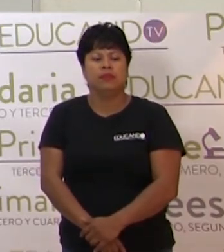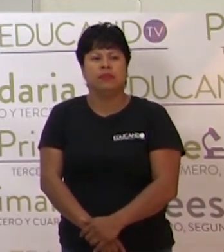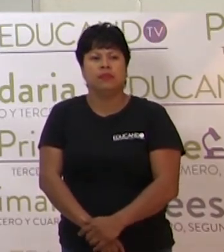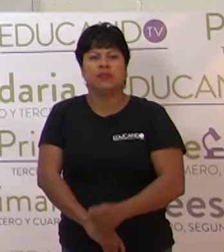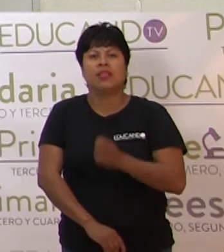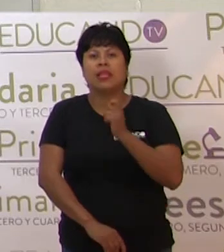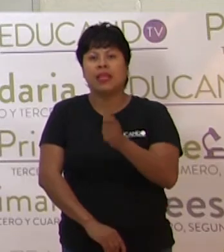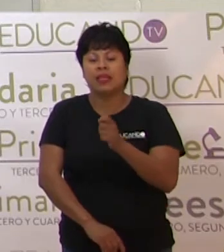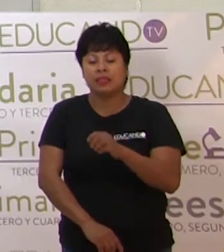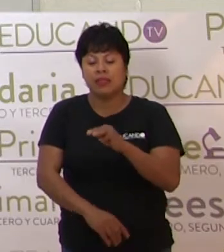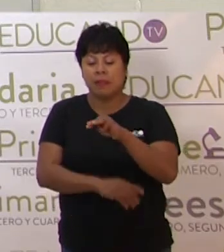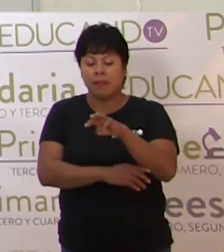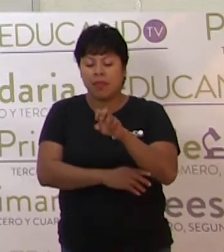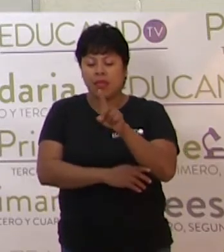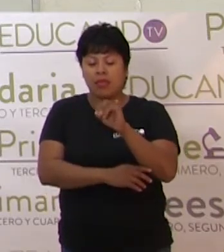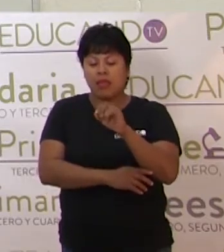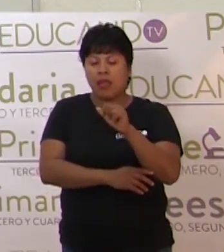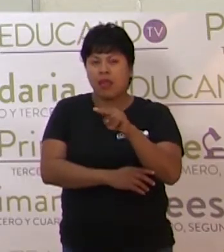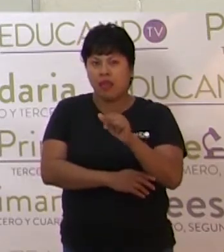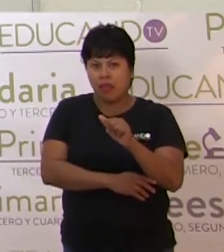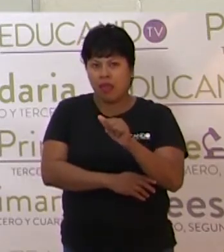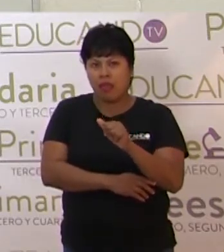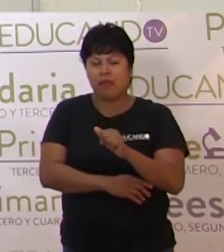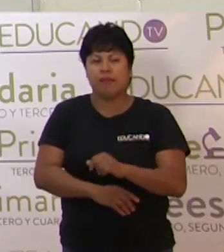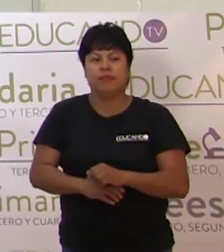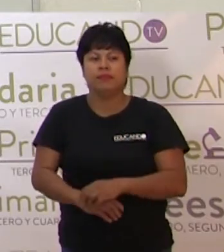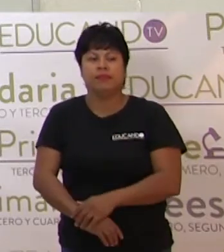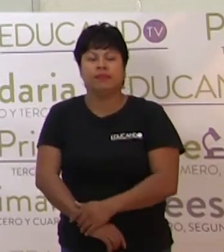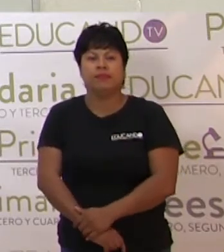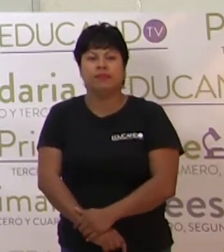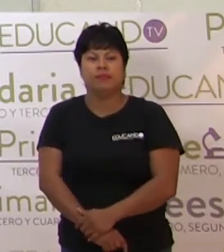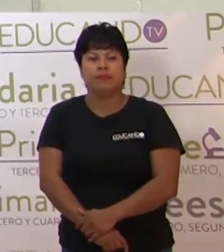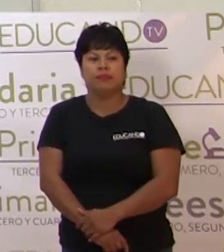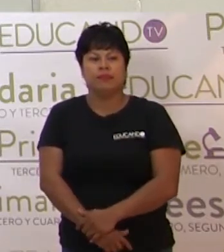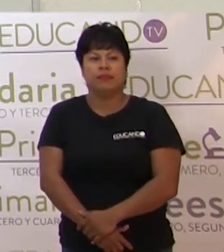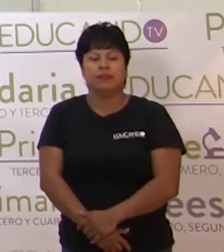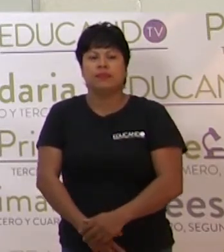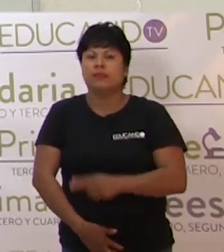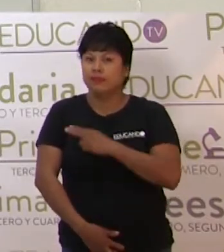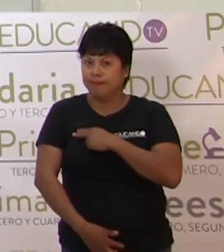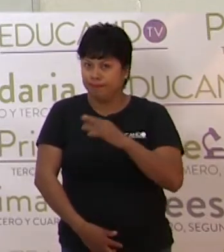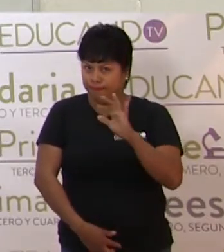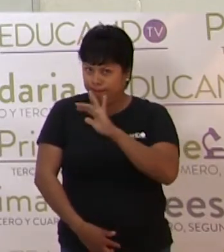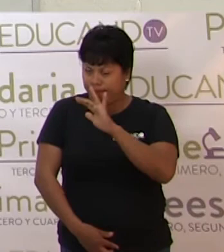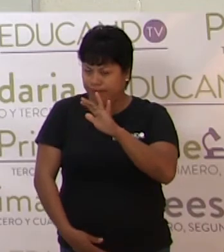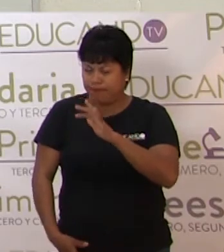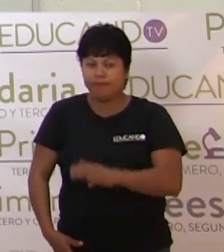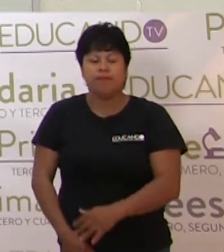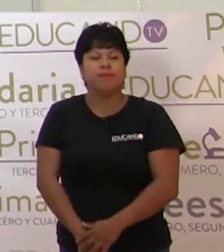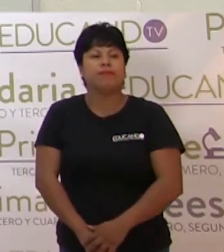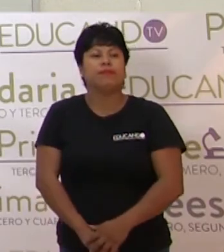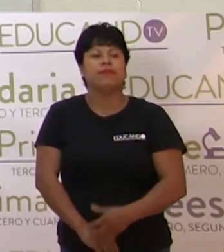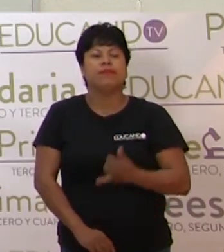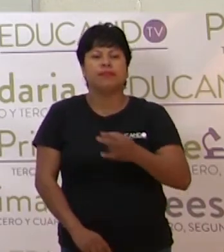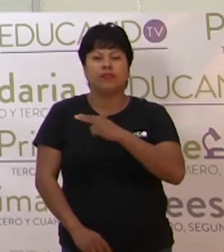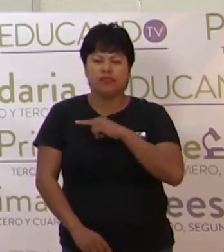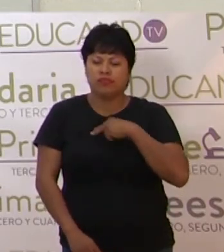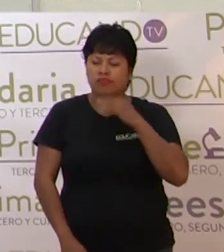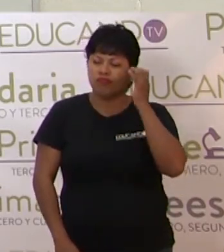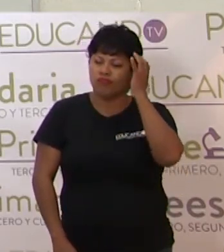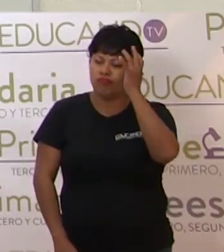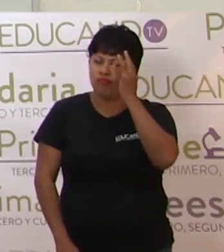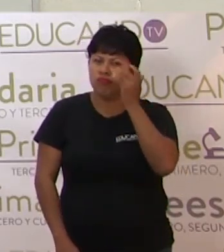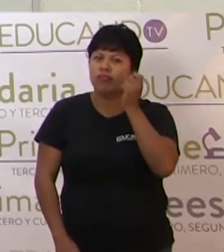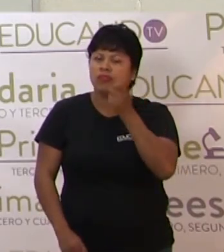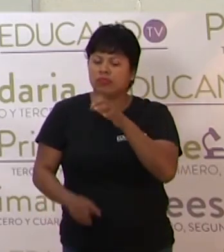qué es la mediana de hungría vamos a leer y vamos a analizar el